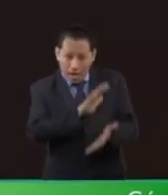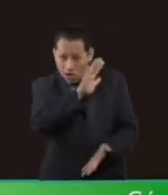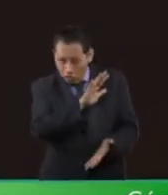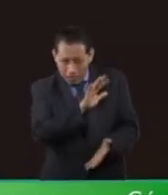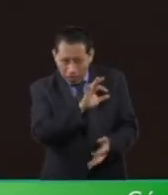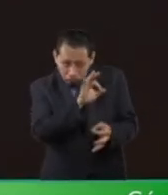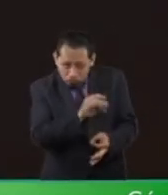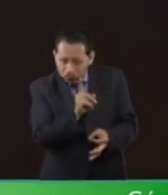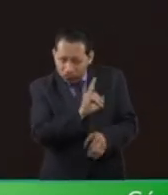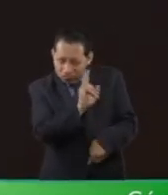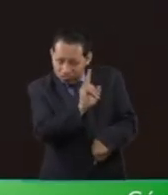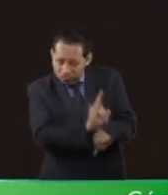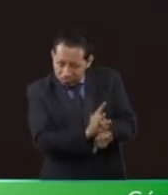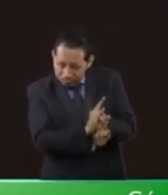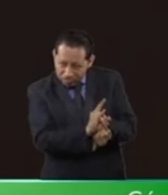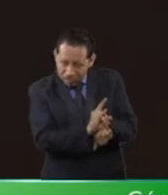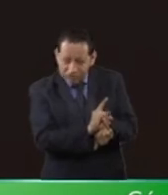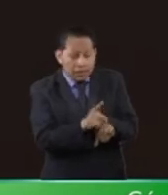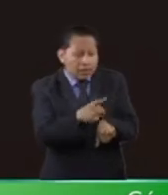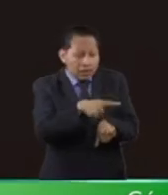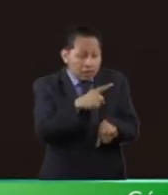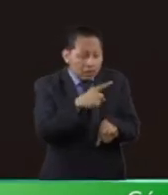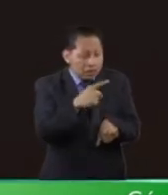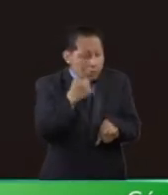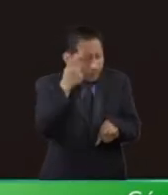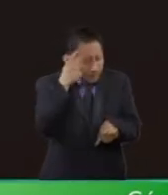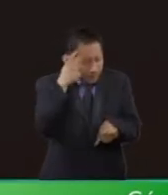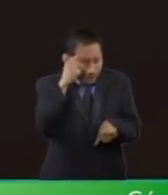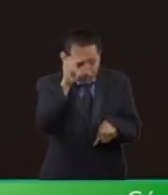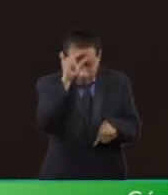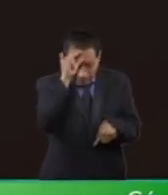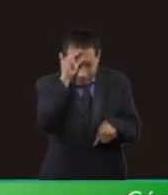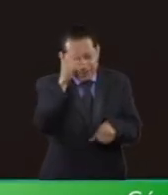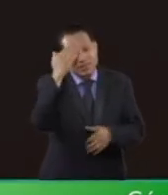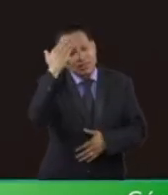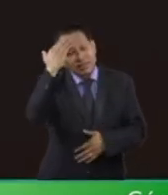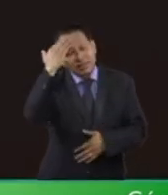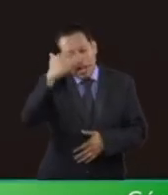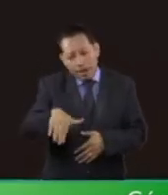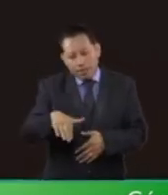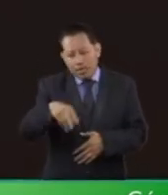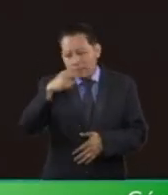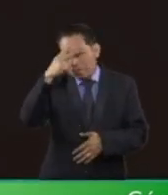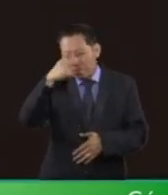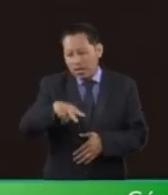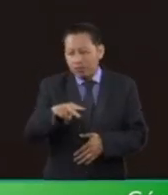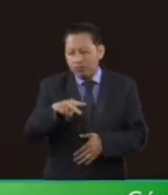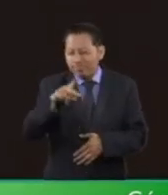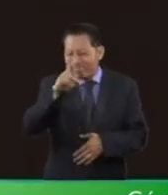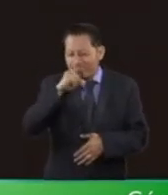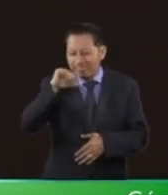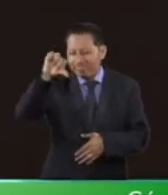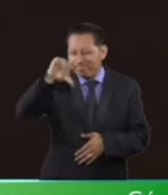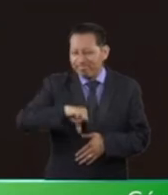artificial, los que son críticos e inteligentes saben que le fallaron a México.